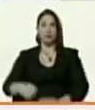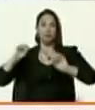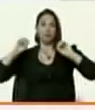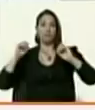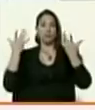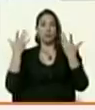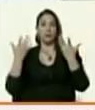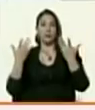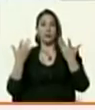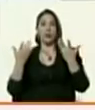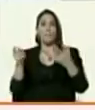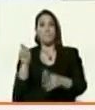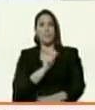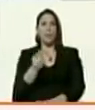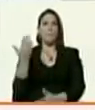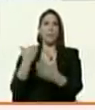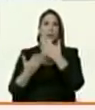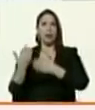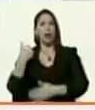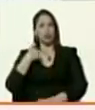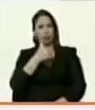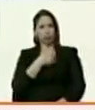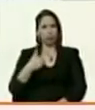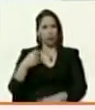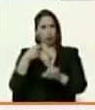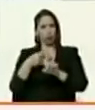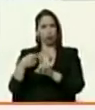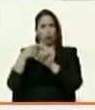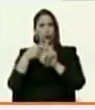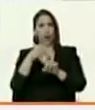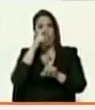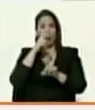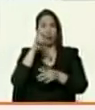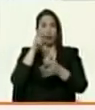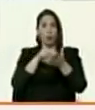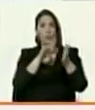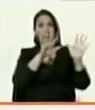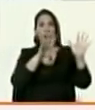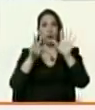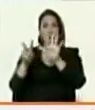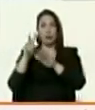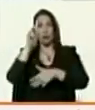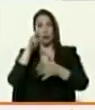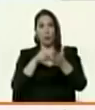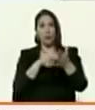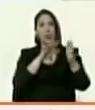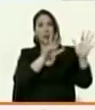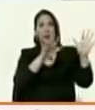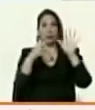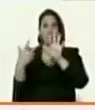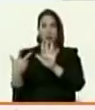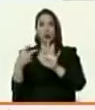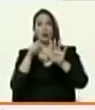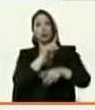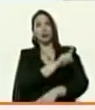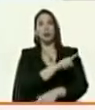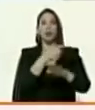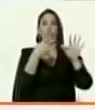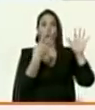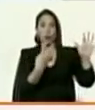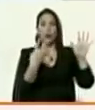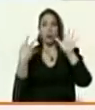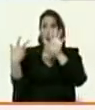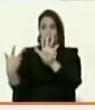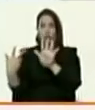en el pasado, si quiero voy a sumar, entre los años 2017 y 2018, 198 liberaciones